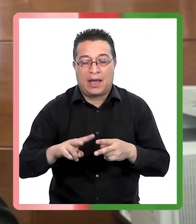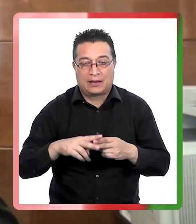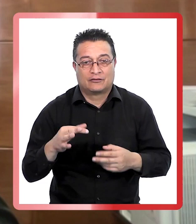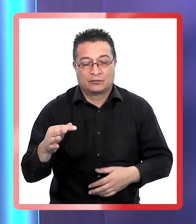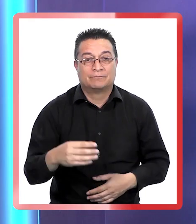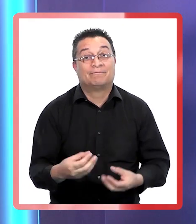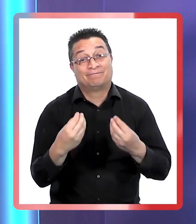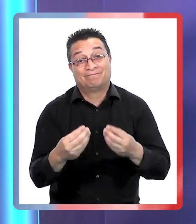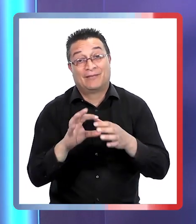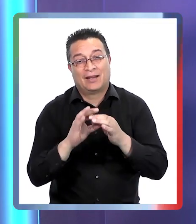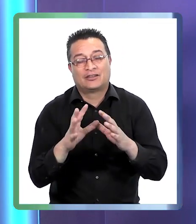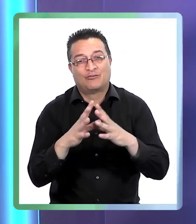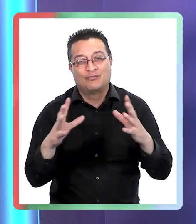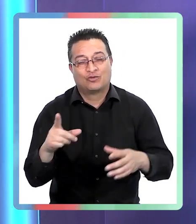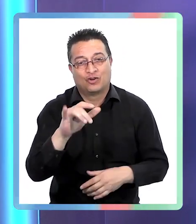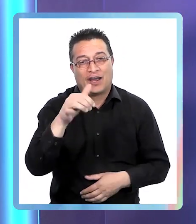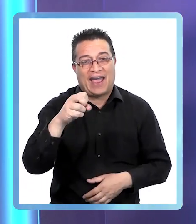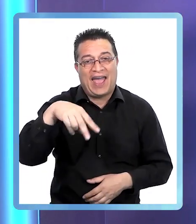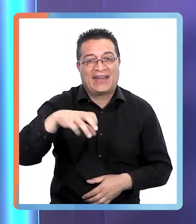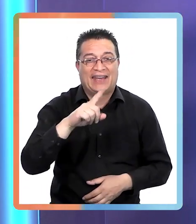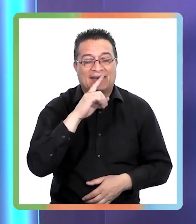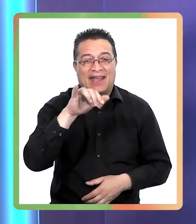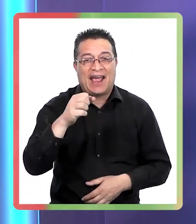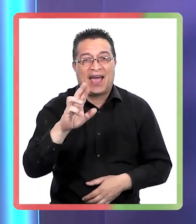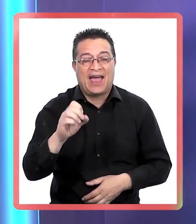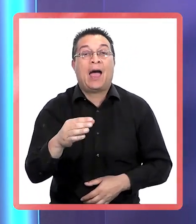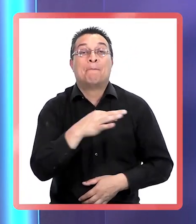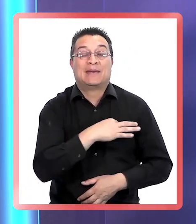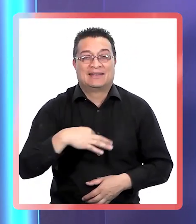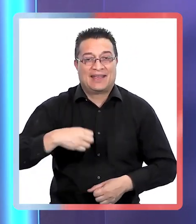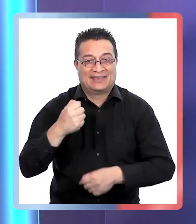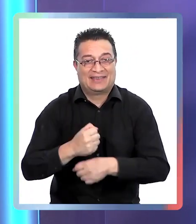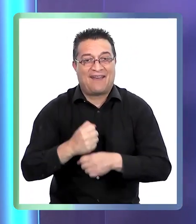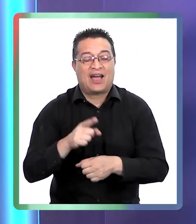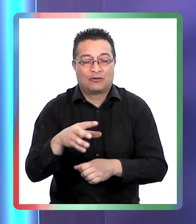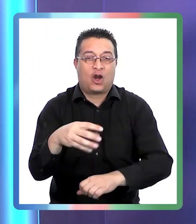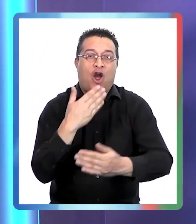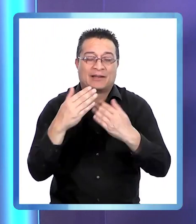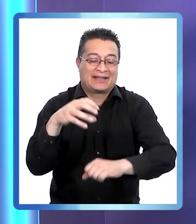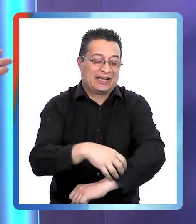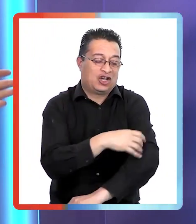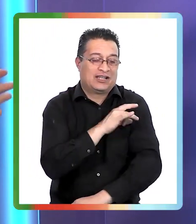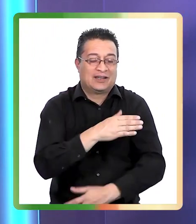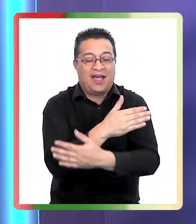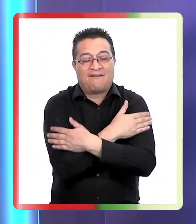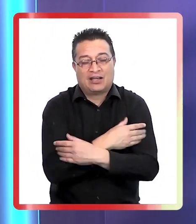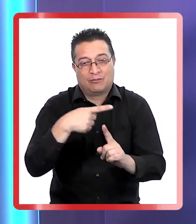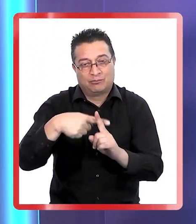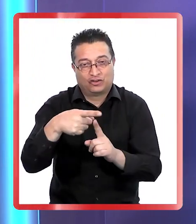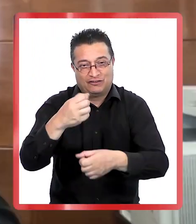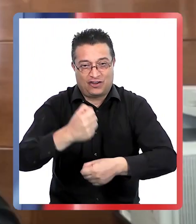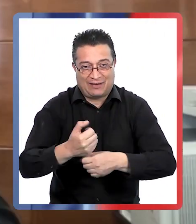hagamos. Bien, le agradecemos muchísimo a Janet Jara, ministra del Trabajo y Previsión Social, por esta conversación con las regiones de nuestro país. Un abrazo y éxito, ministra, en